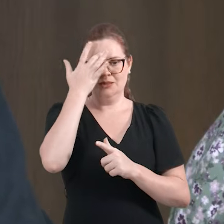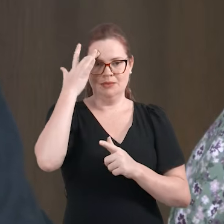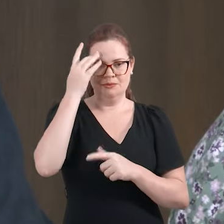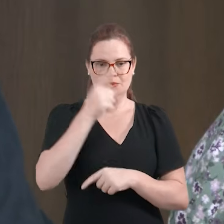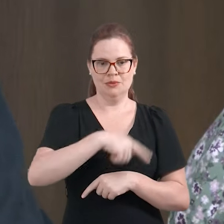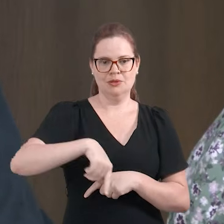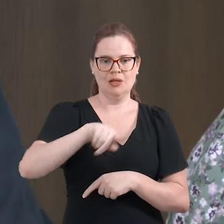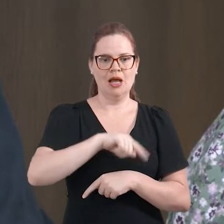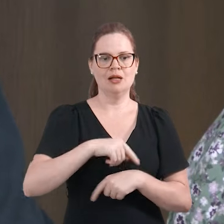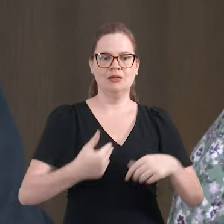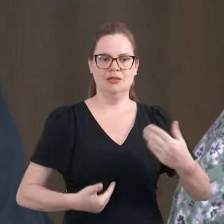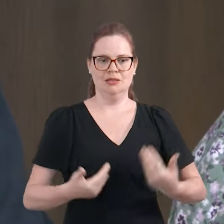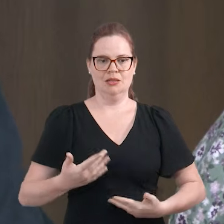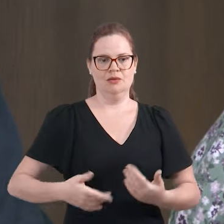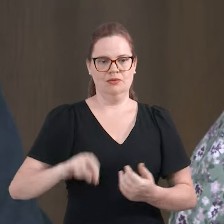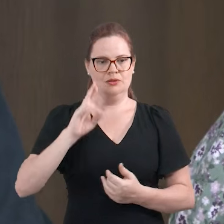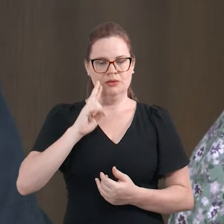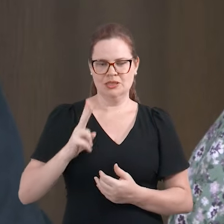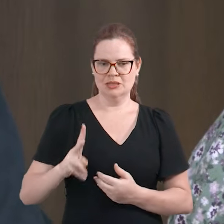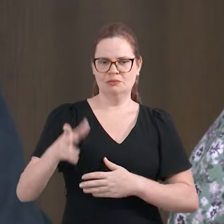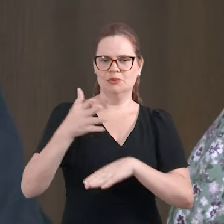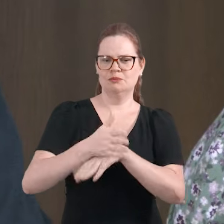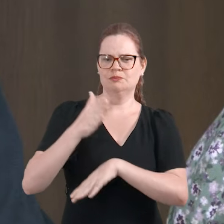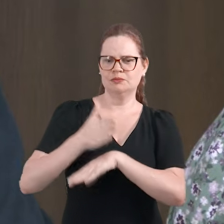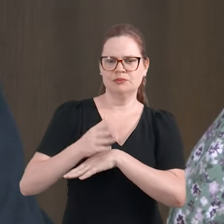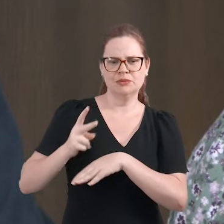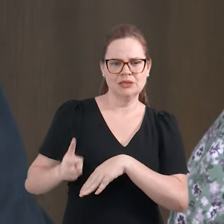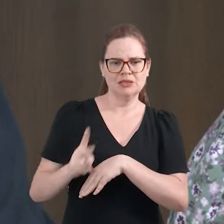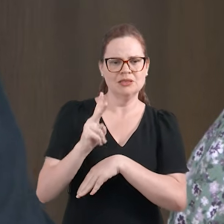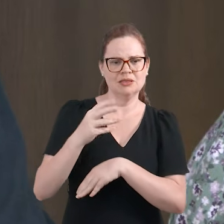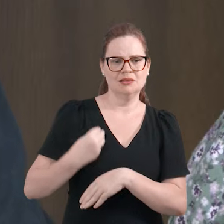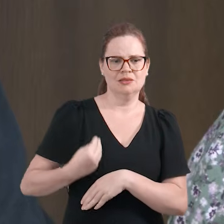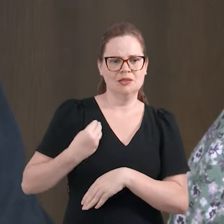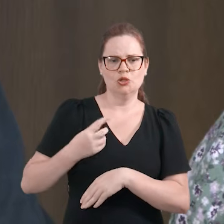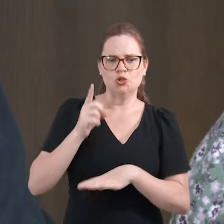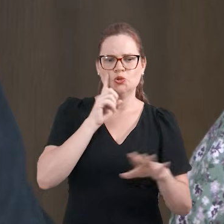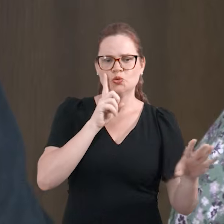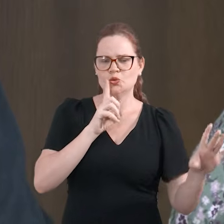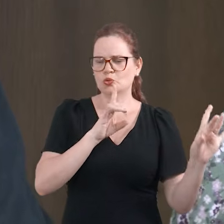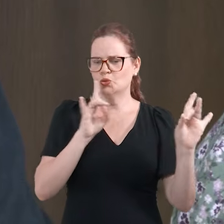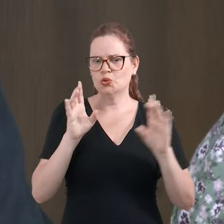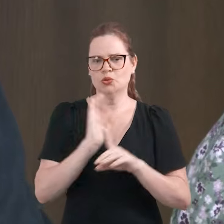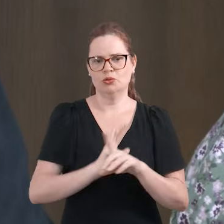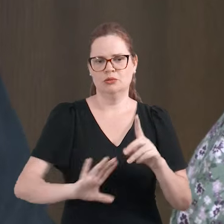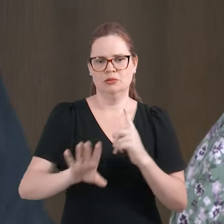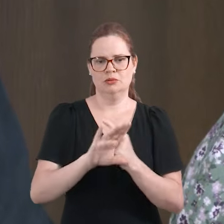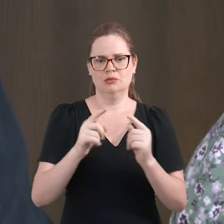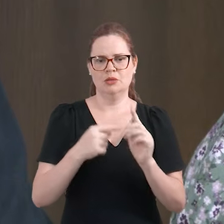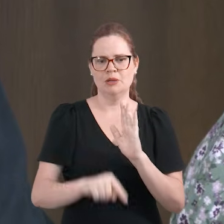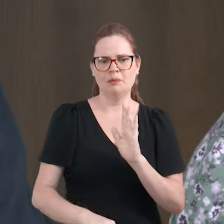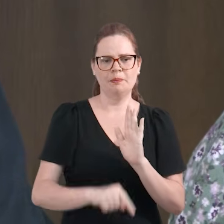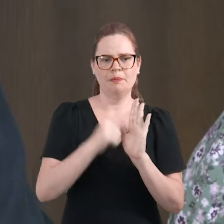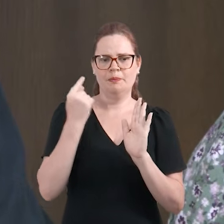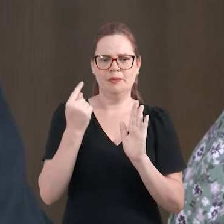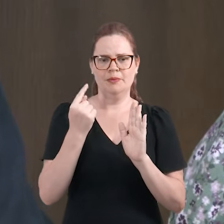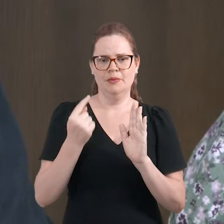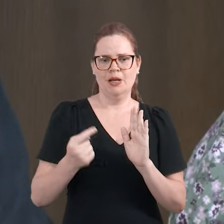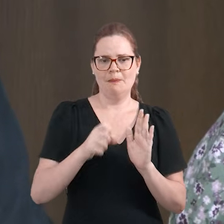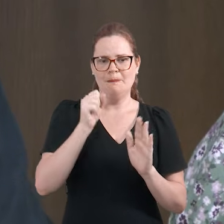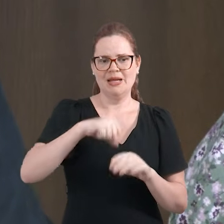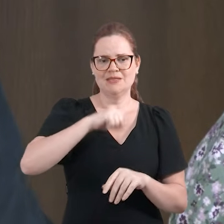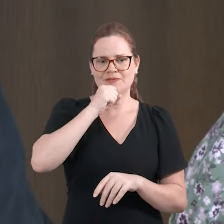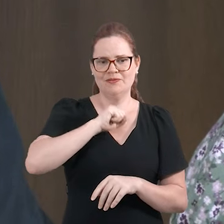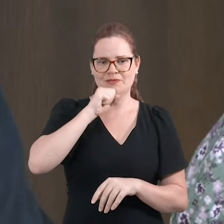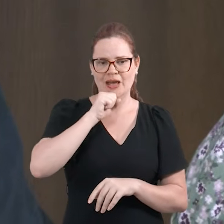hicieron siervas de la iglesia. Y ahora son siervas frecuentes. Qué maravilla. Asisten a todos los cultos, incluso primero que las personas que no tienen